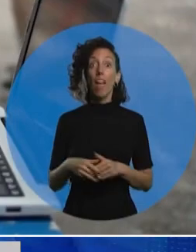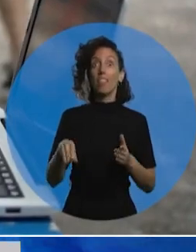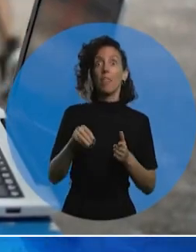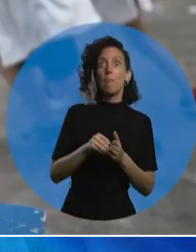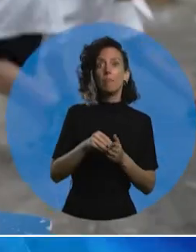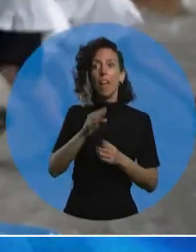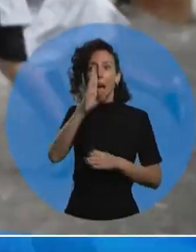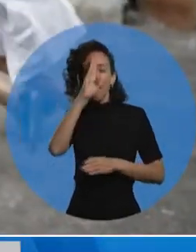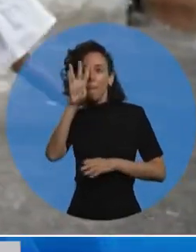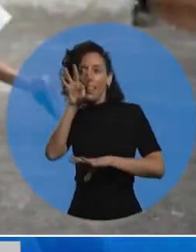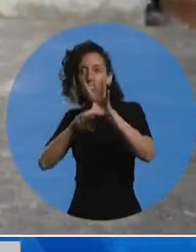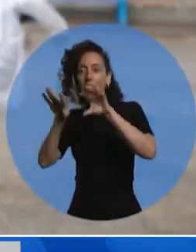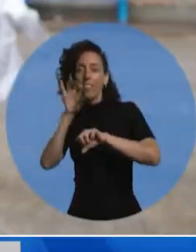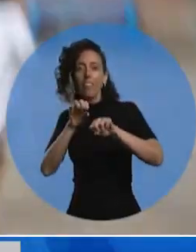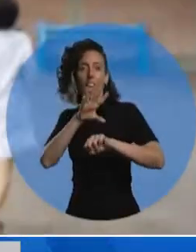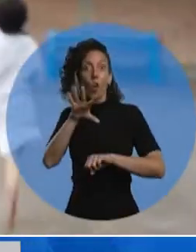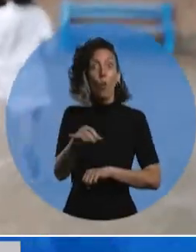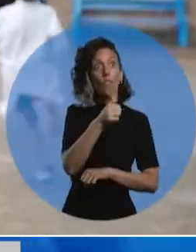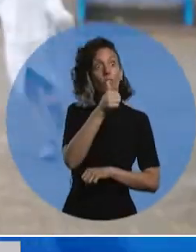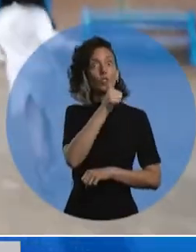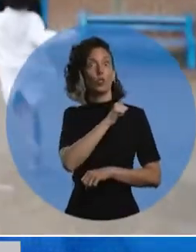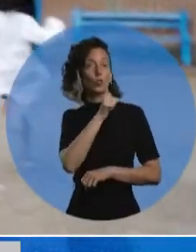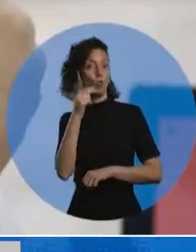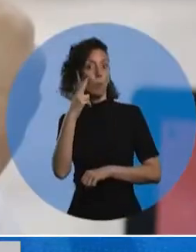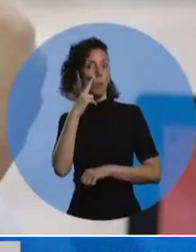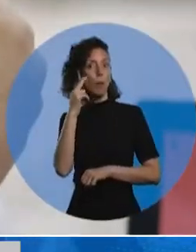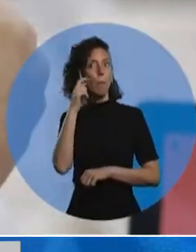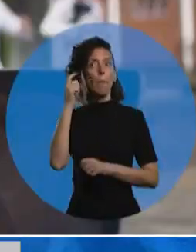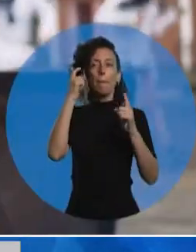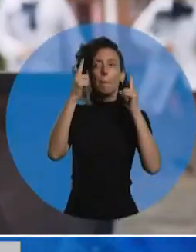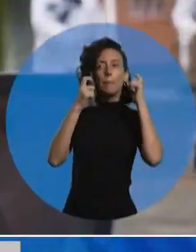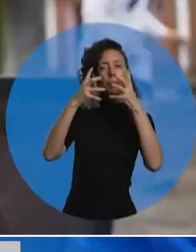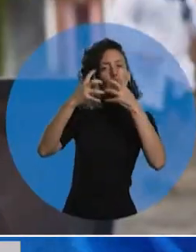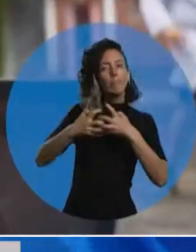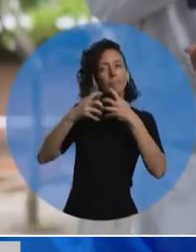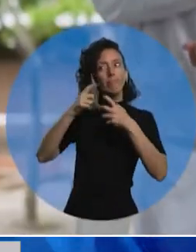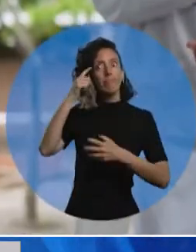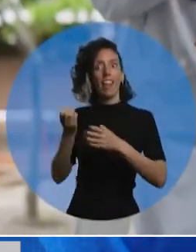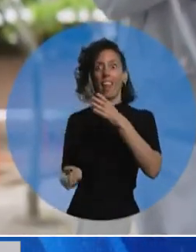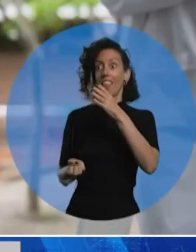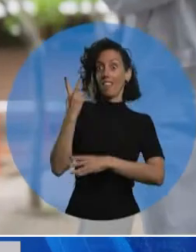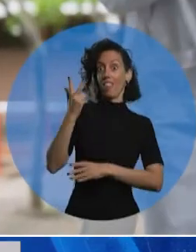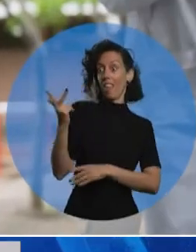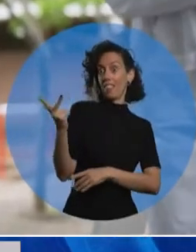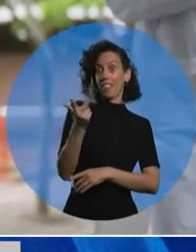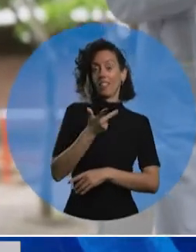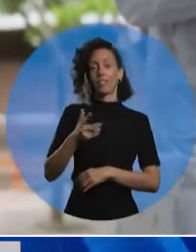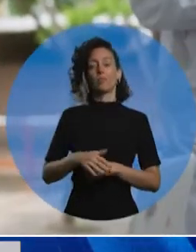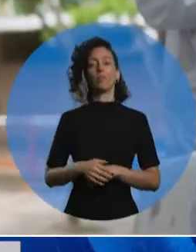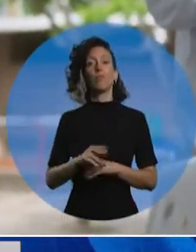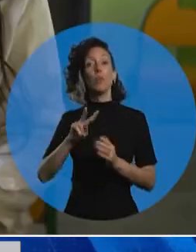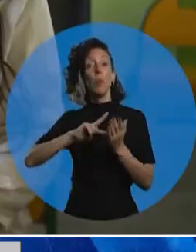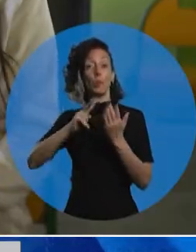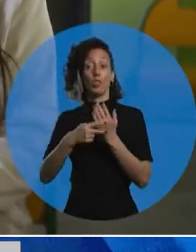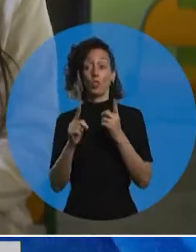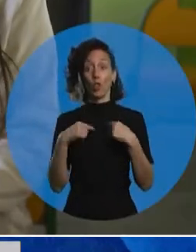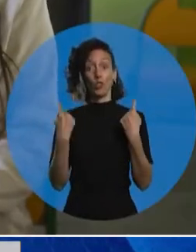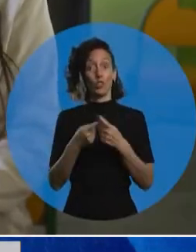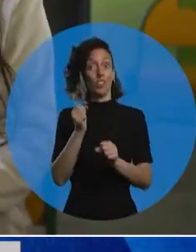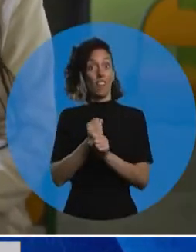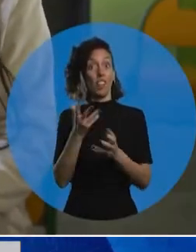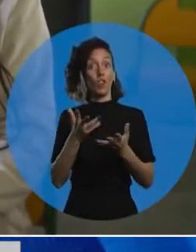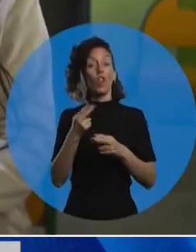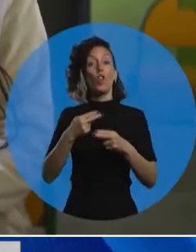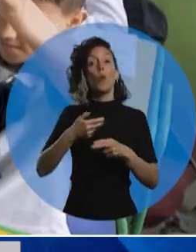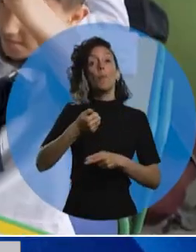la inteligencia artificial de esas imágenes fue el color. Nosotros cuando tenemos inteligencia artificial tenemos que entender cómo es que aprenden, qué es lo